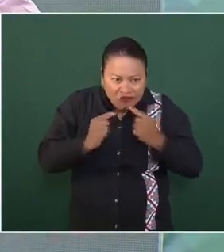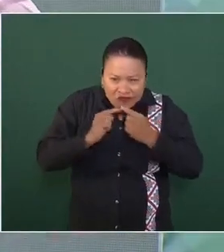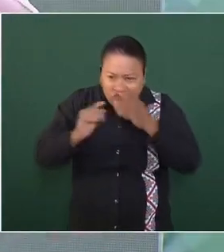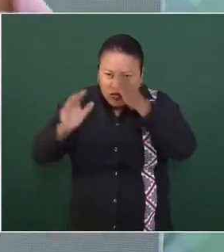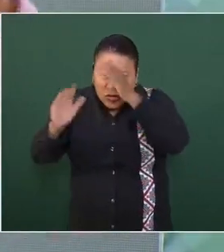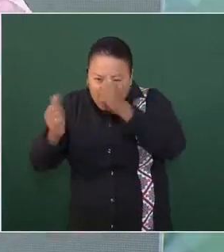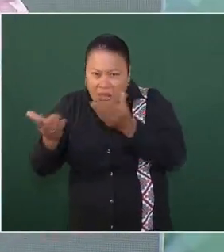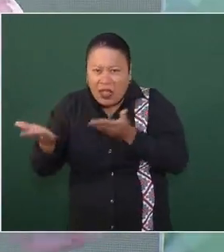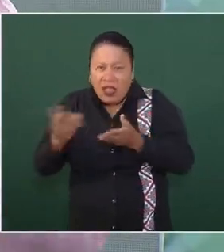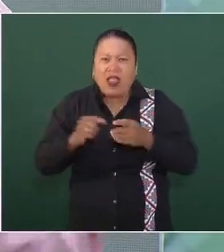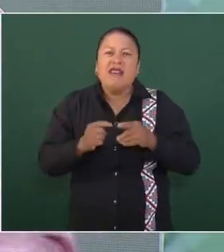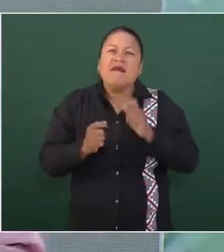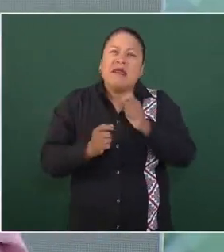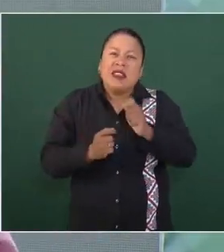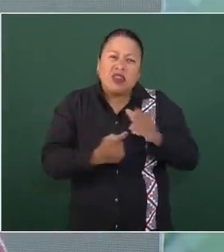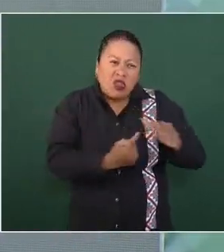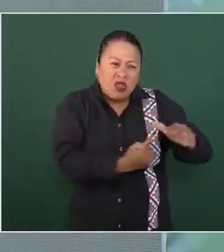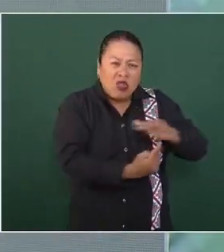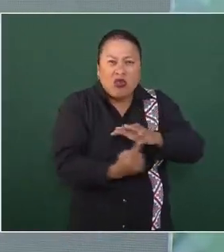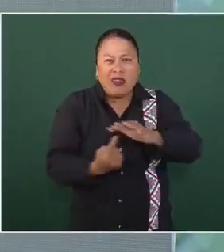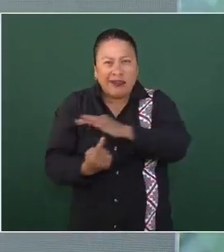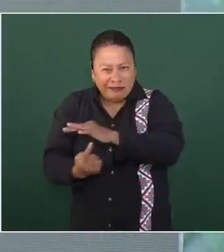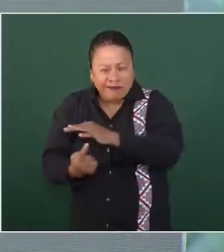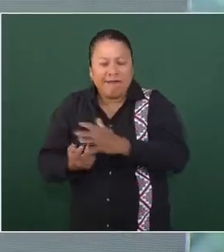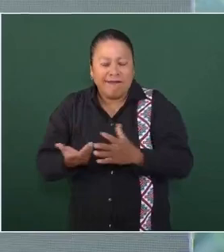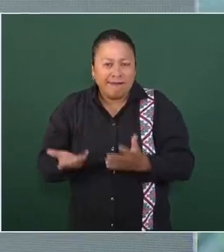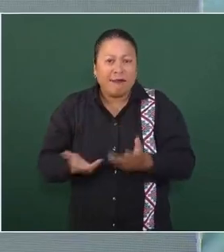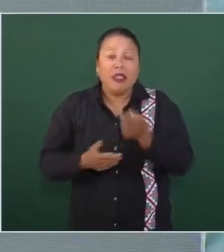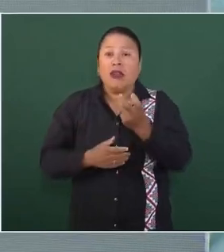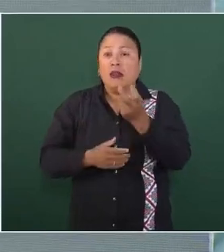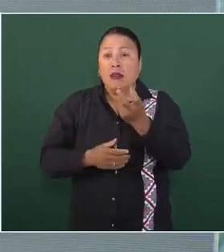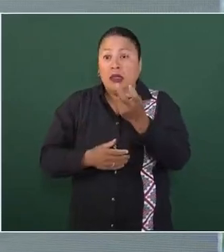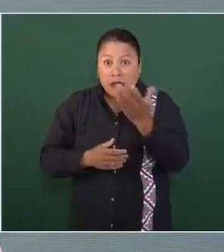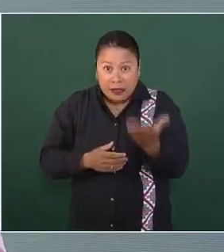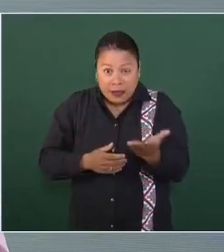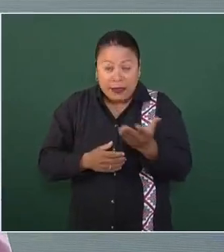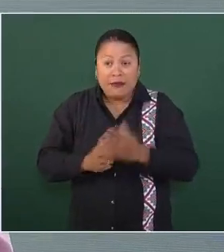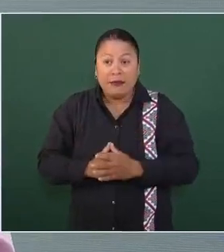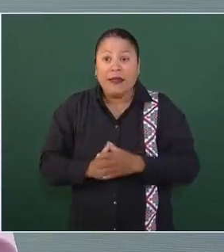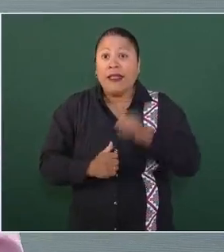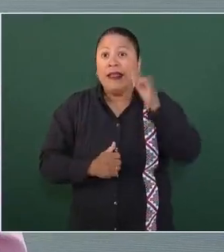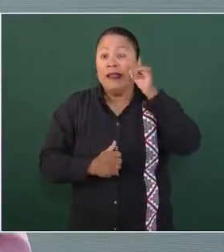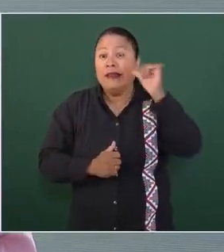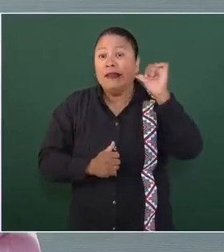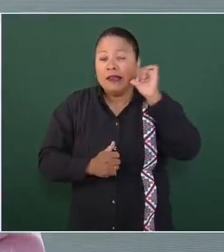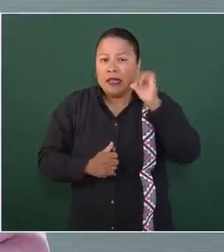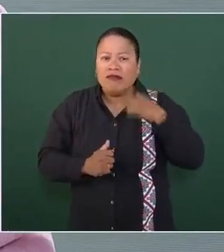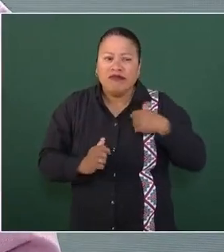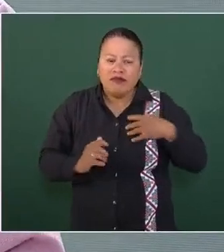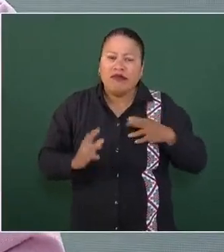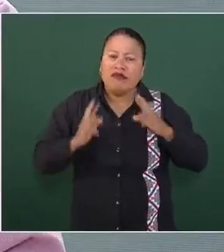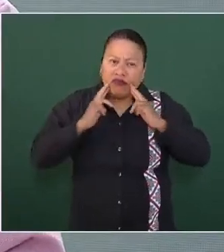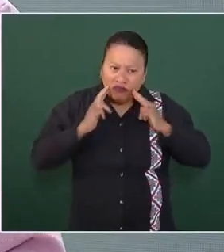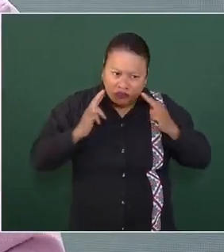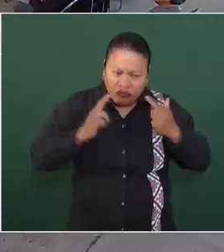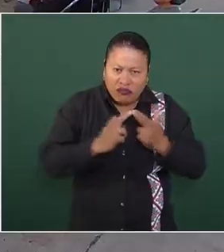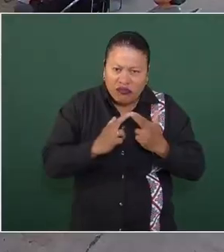comunidades y por eso ayer me reuní con